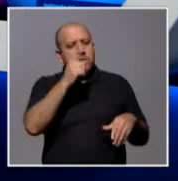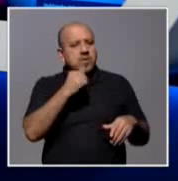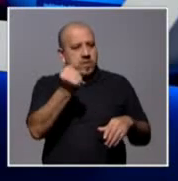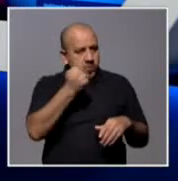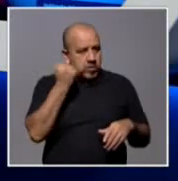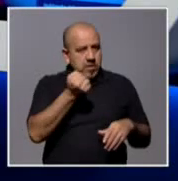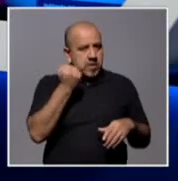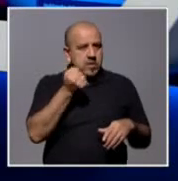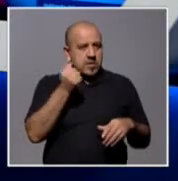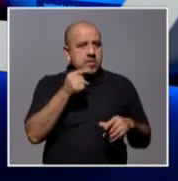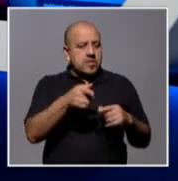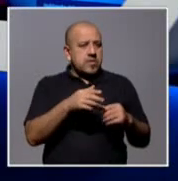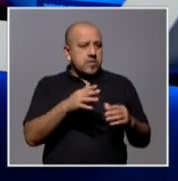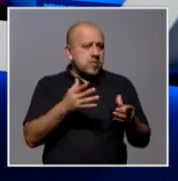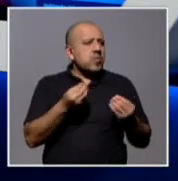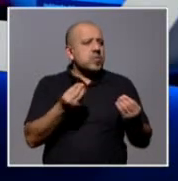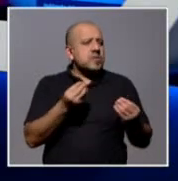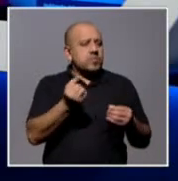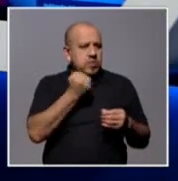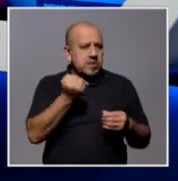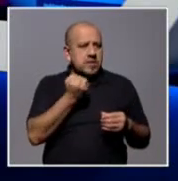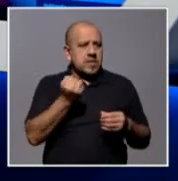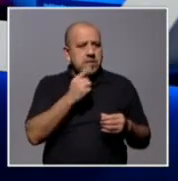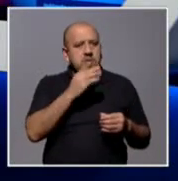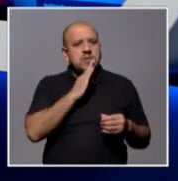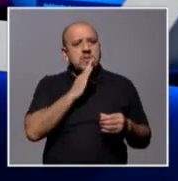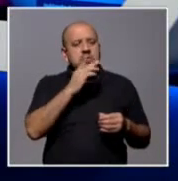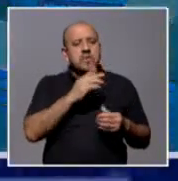importancia bastante grande, ¿no?